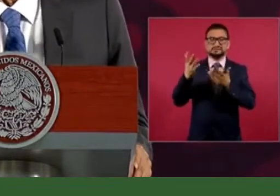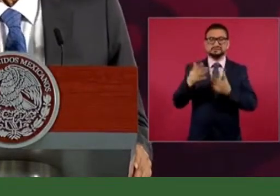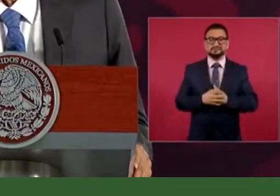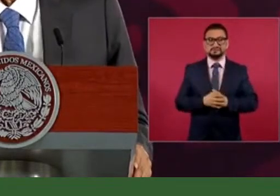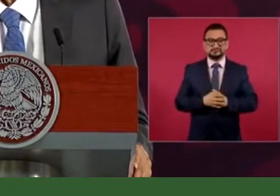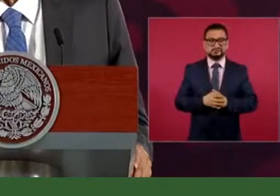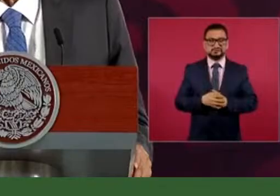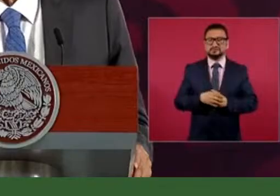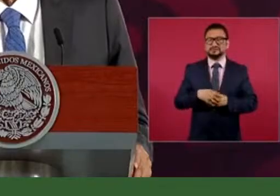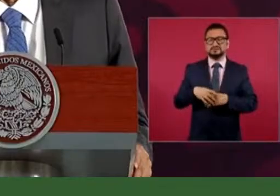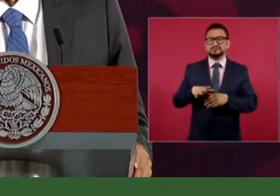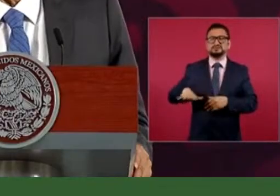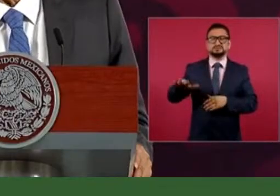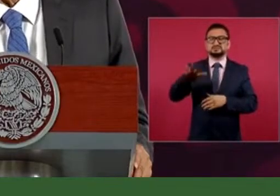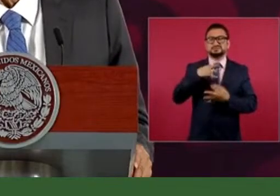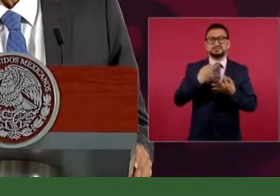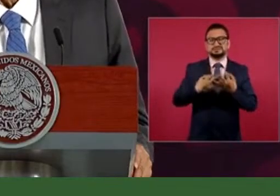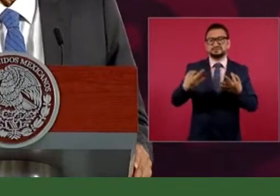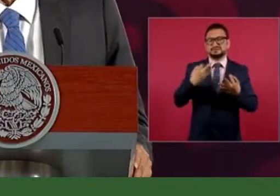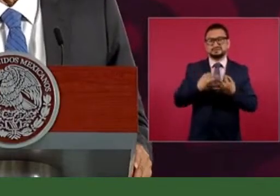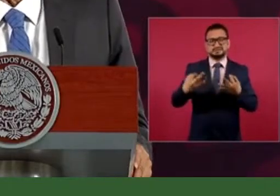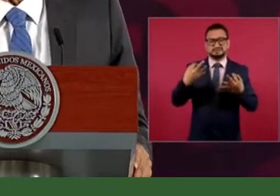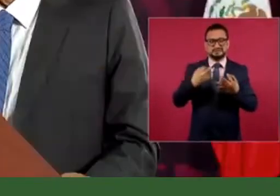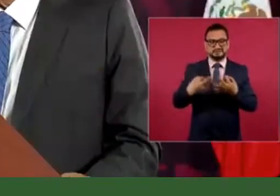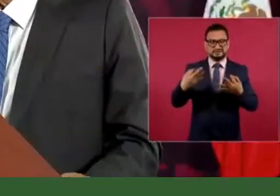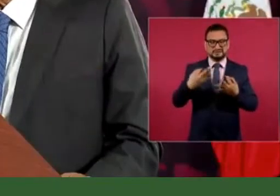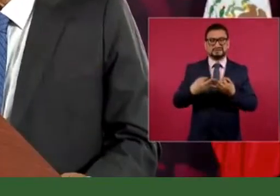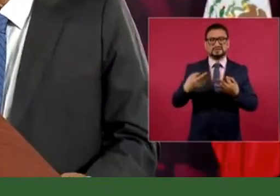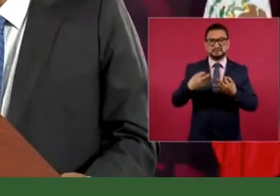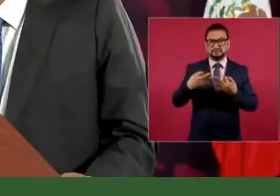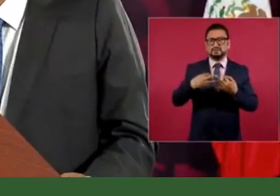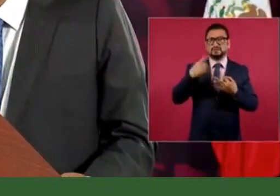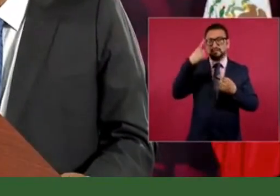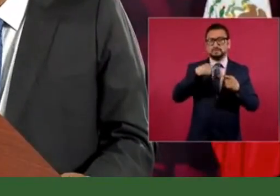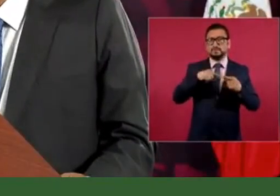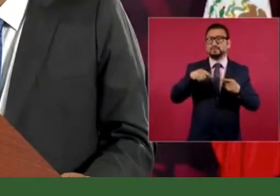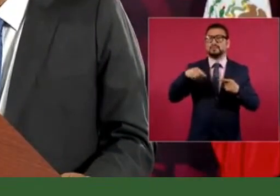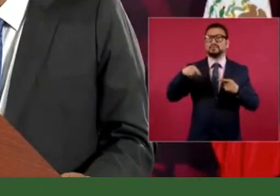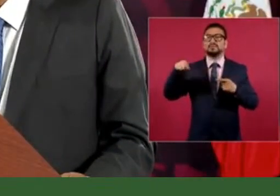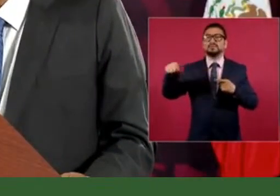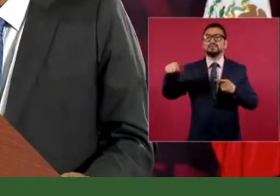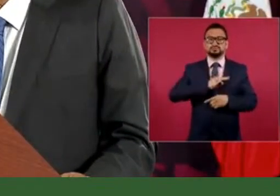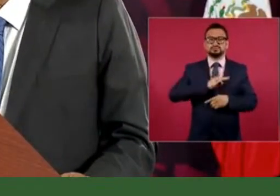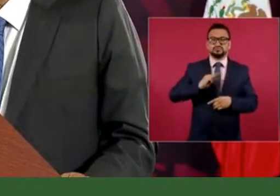la mayoría de terracería, a las cabeceras municipales.